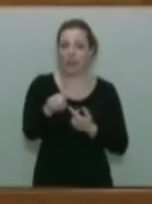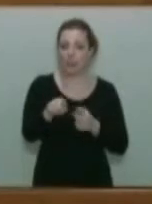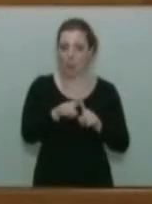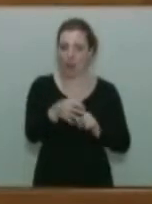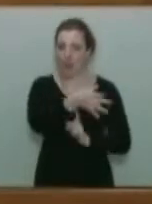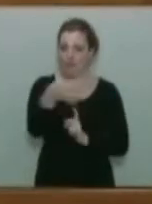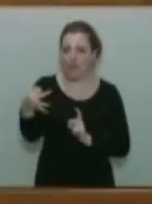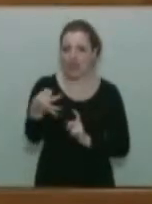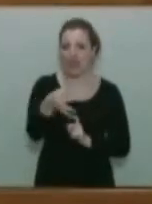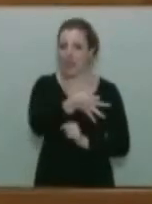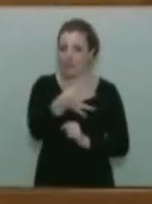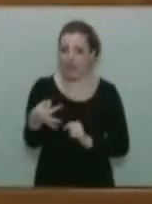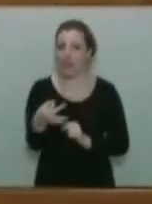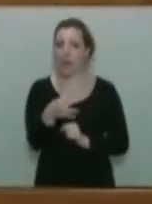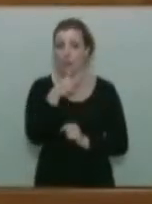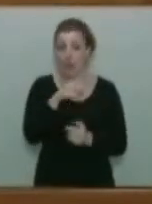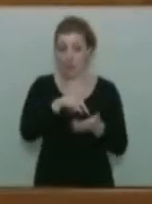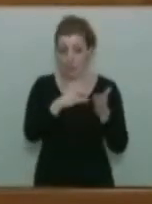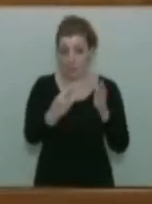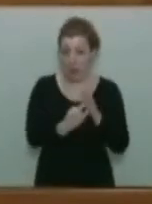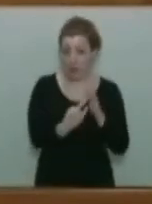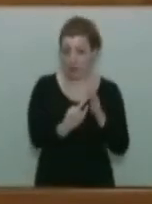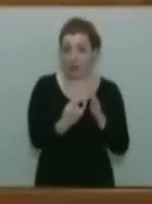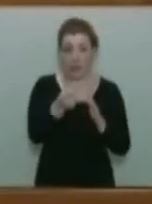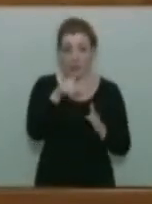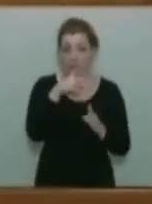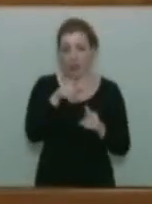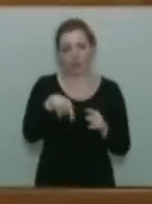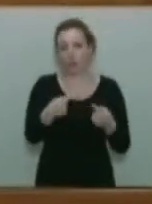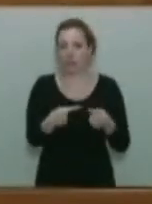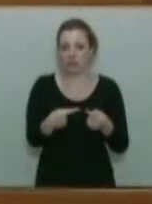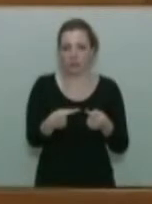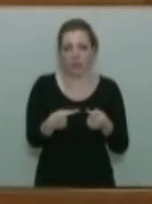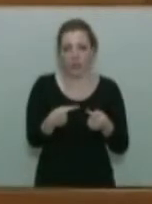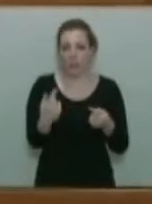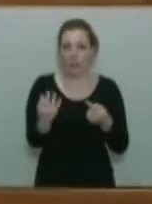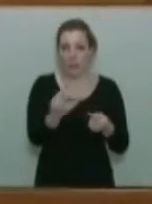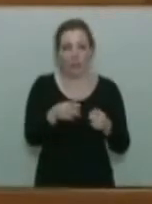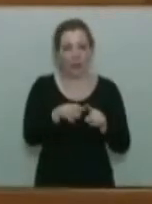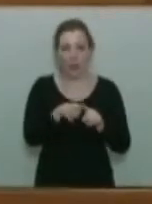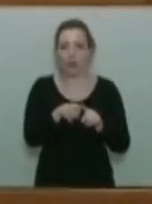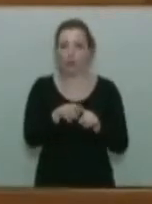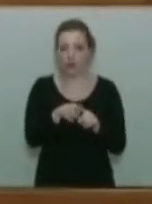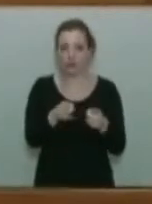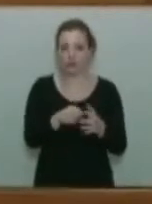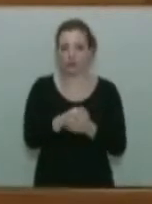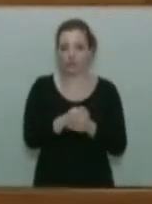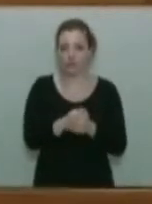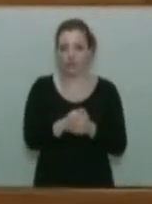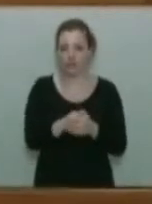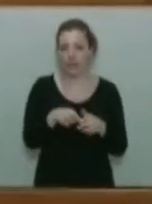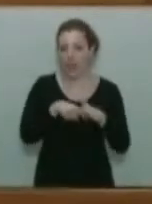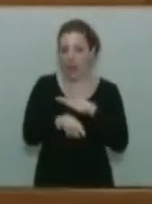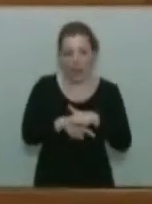eficacia y en eficiencia a la hora de implementar estos planes y que no tengan que pasar tantos filtros que al final la mayoría de las veces se pierde esa eficacia,